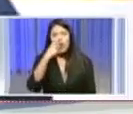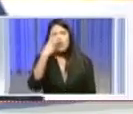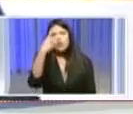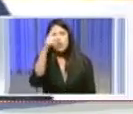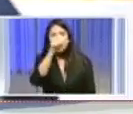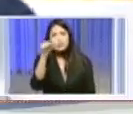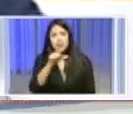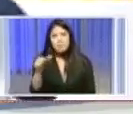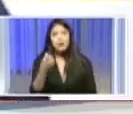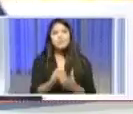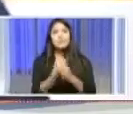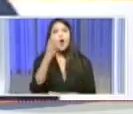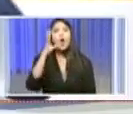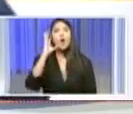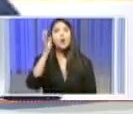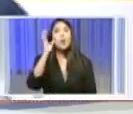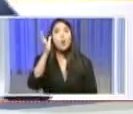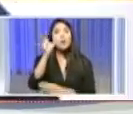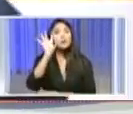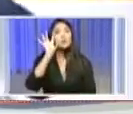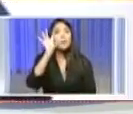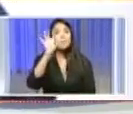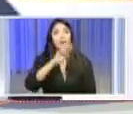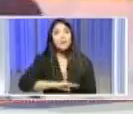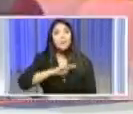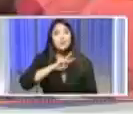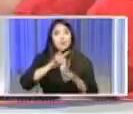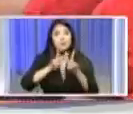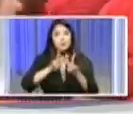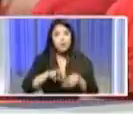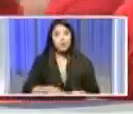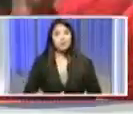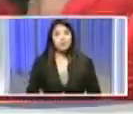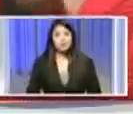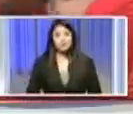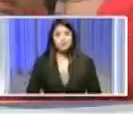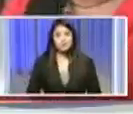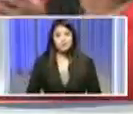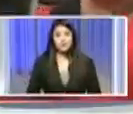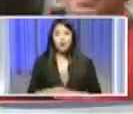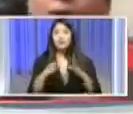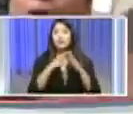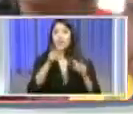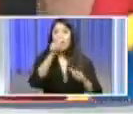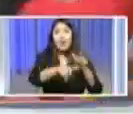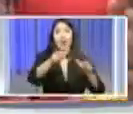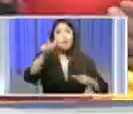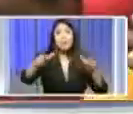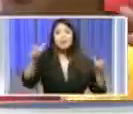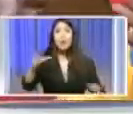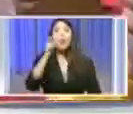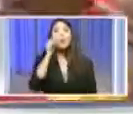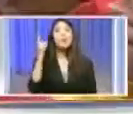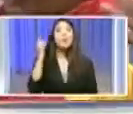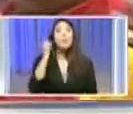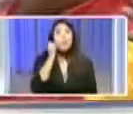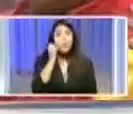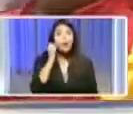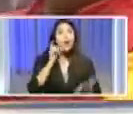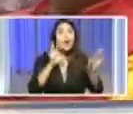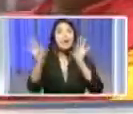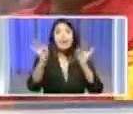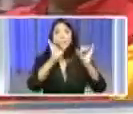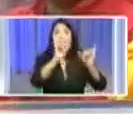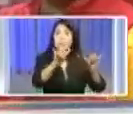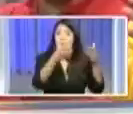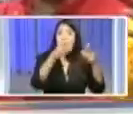el Congreso de la Patria de la Gran Misión Vivienda Venezuela, con los voceros y las voceras electas por la